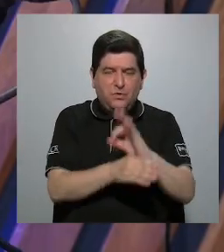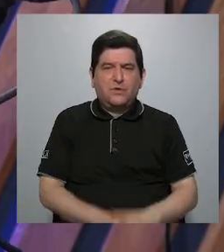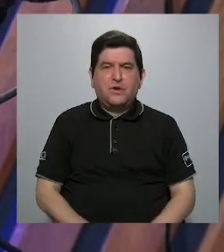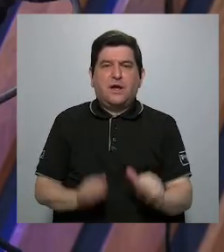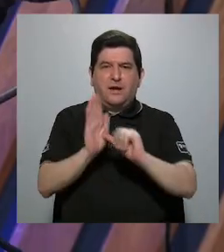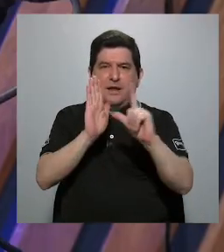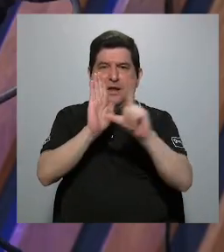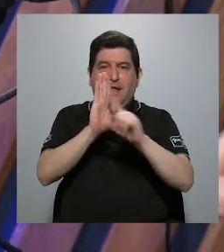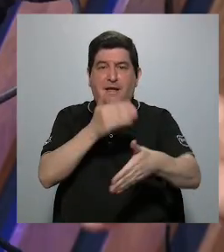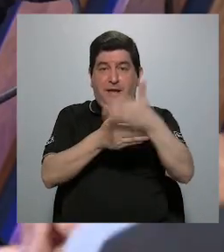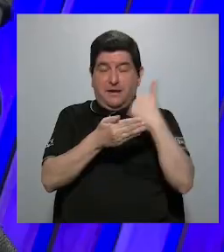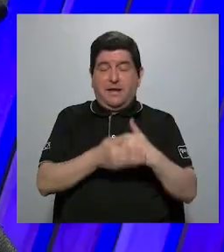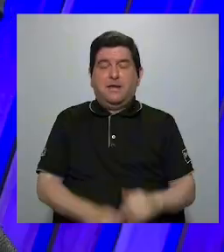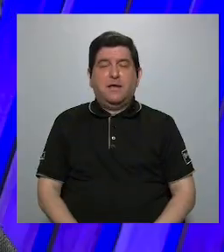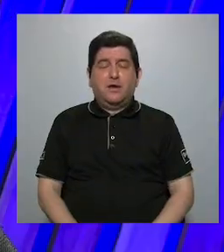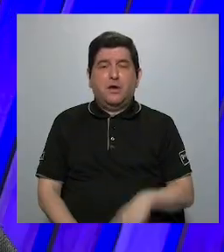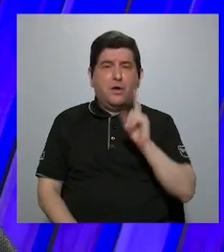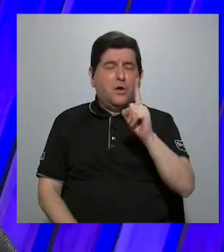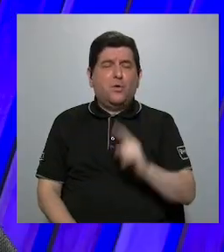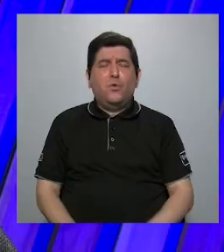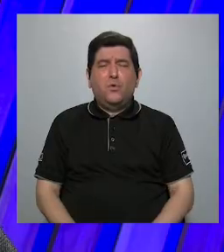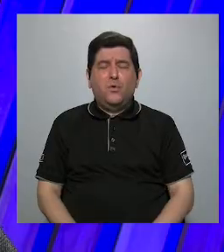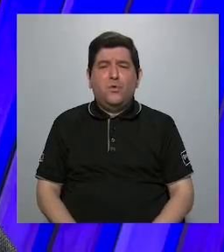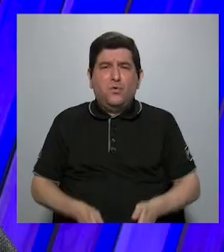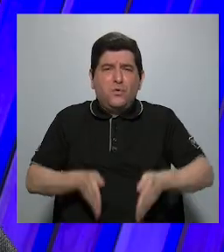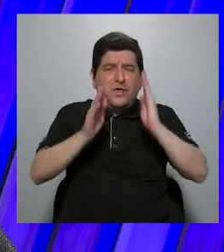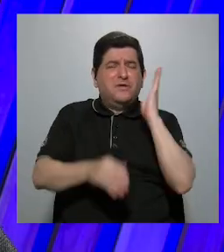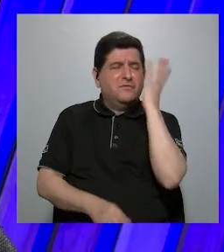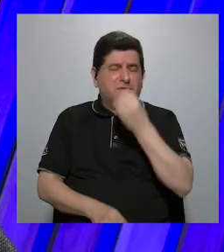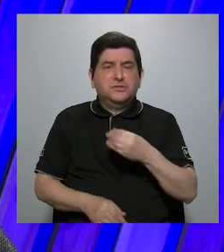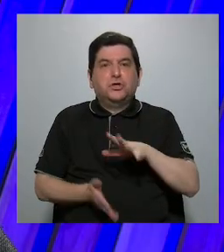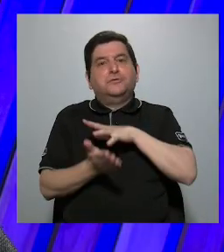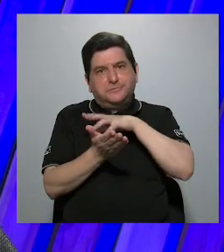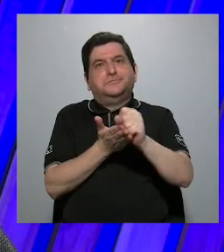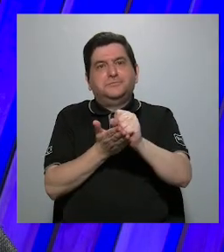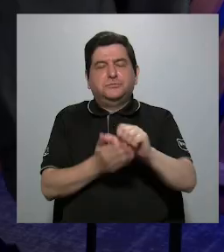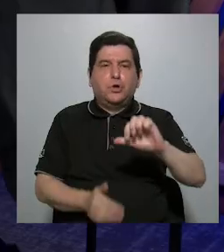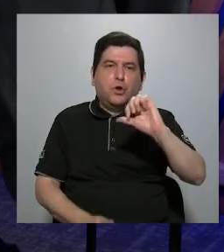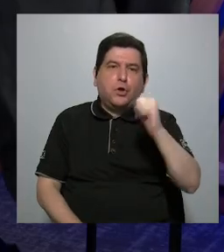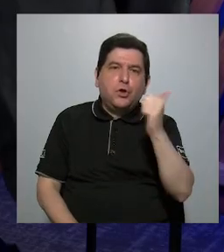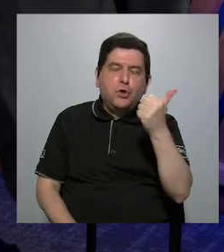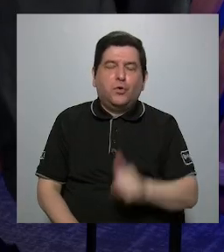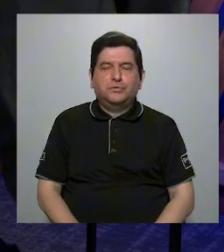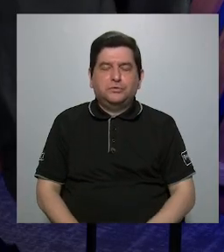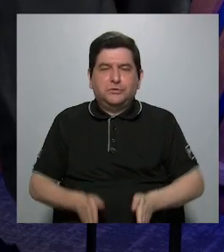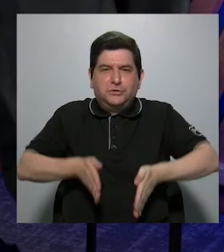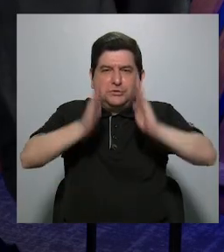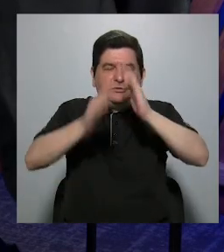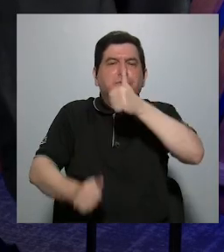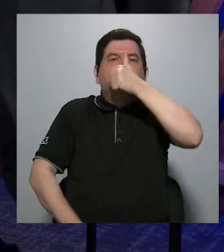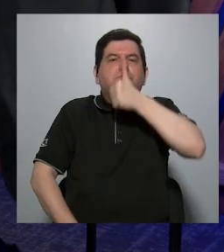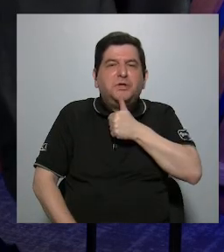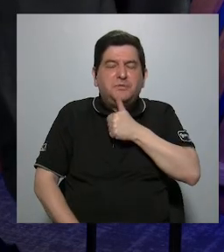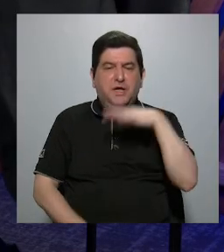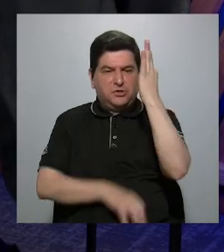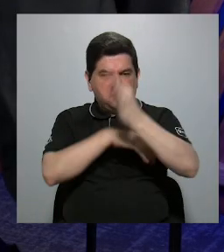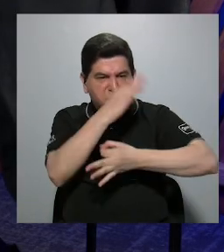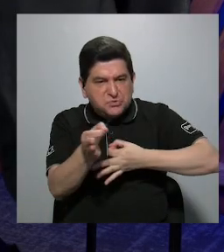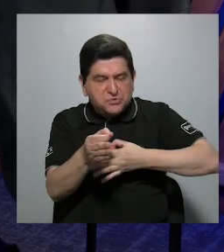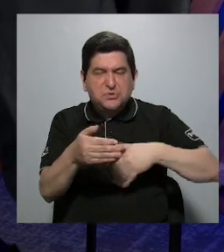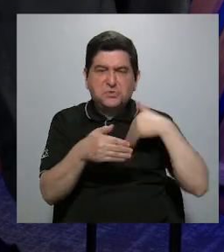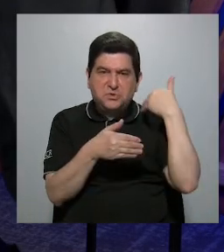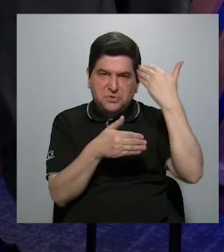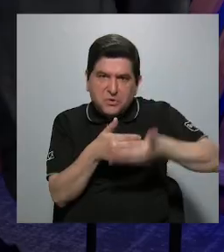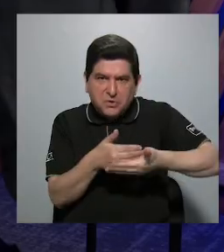el Congreso. Otro edificio muy bello que fue destruido, además de varios edificios privados que fueron